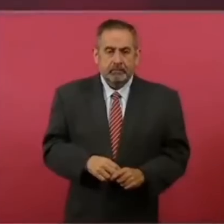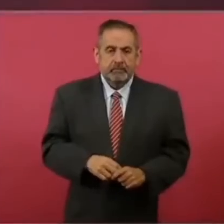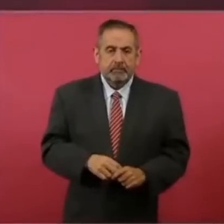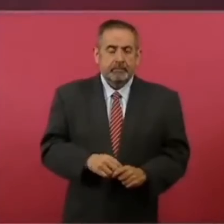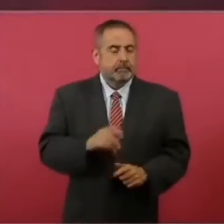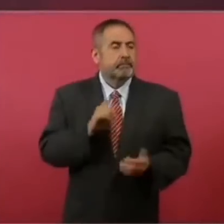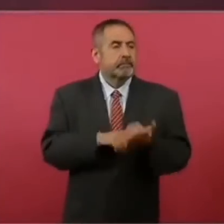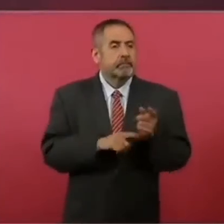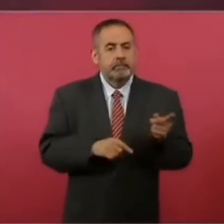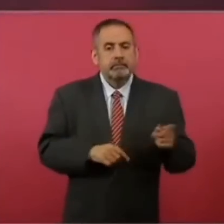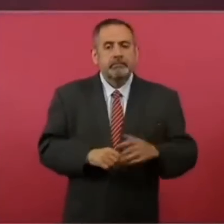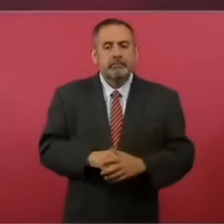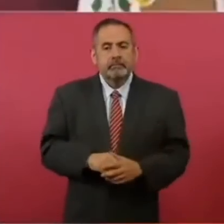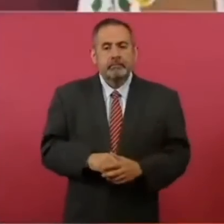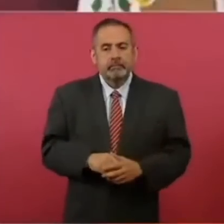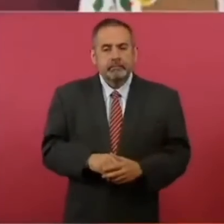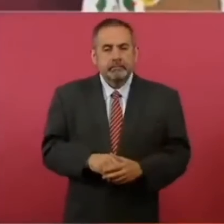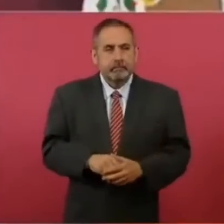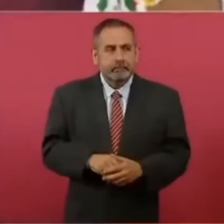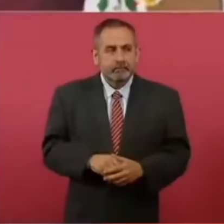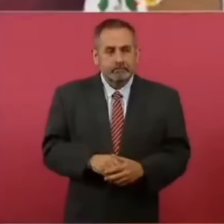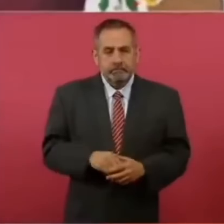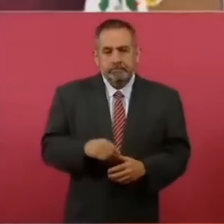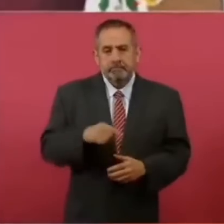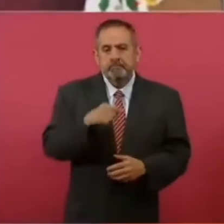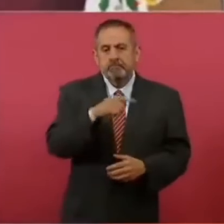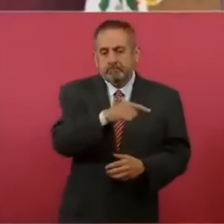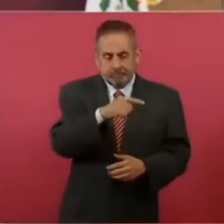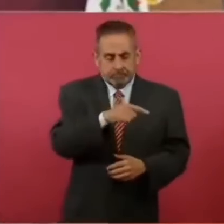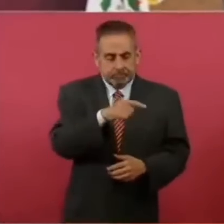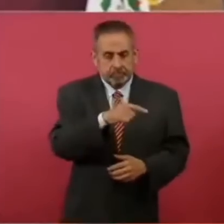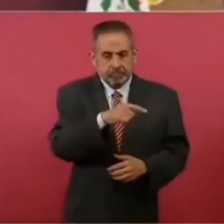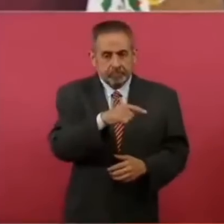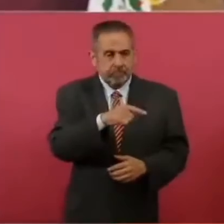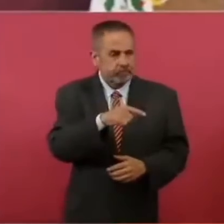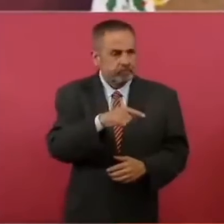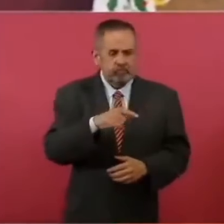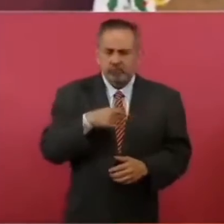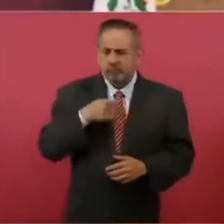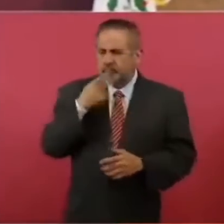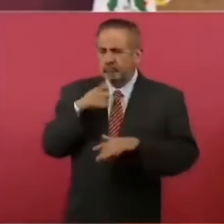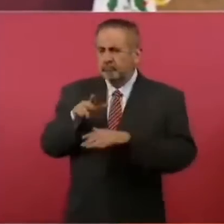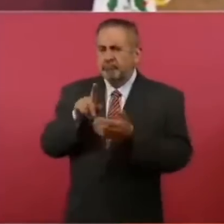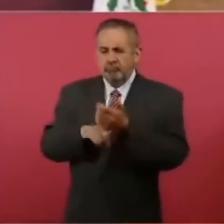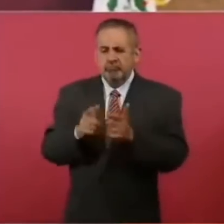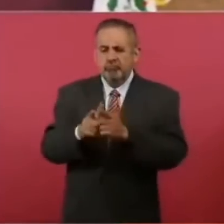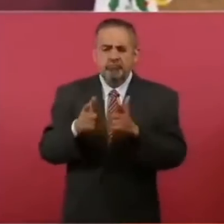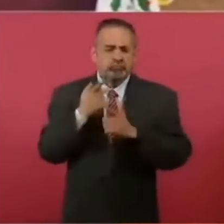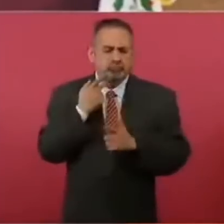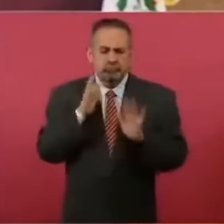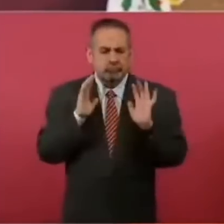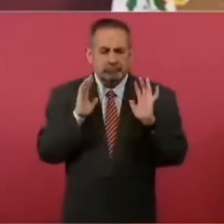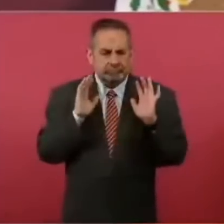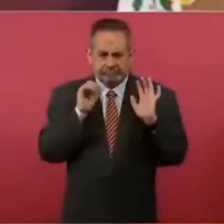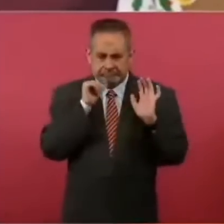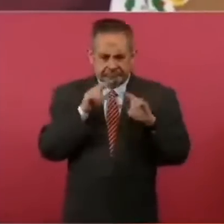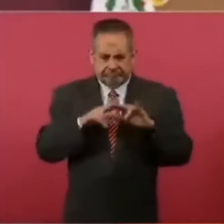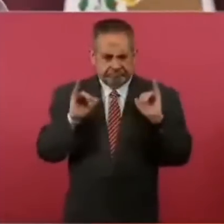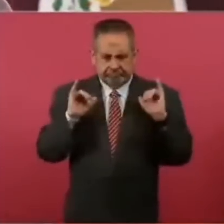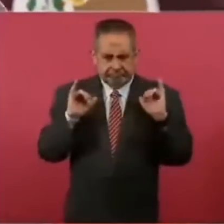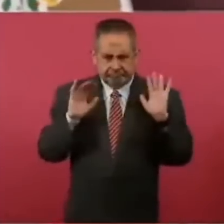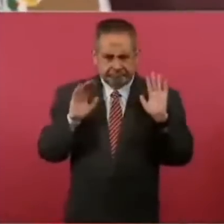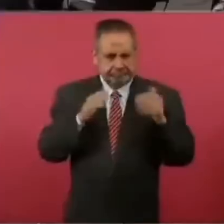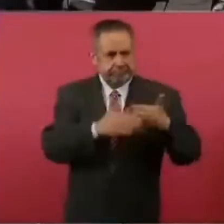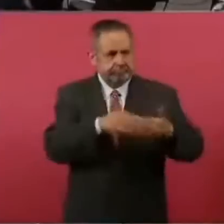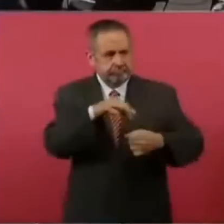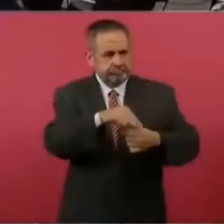Porque dice, no puede hablar de partidos, no puede hablar de procesos de lo que yo no estoy hablando de partidos, estoy hablando de